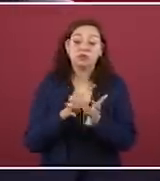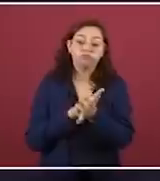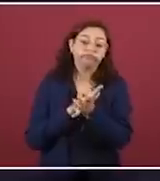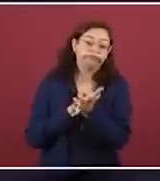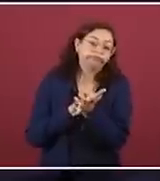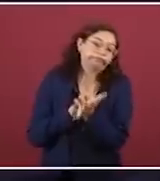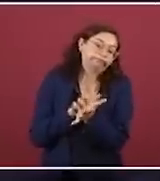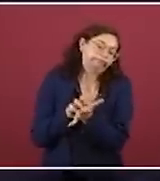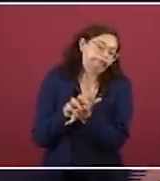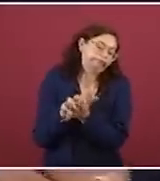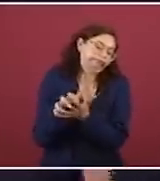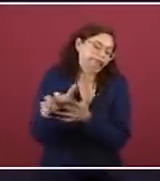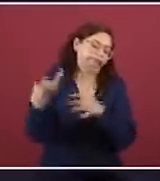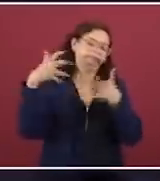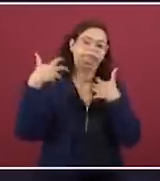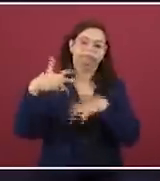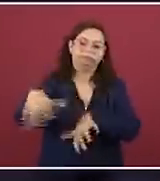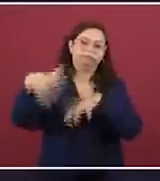Contrató